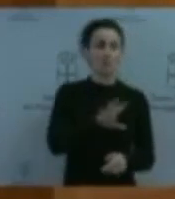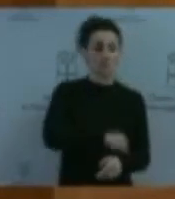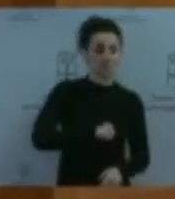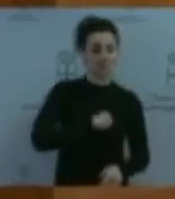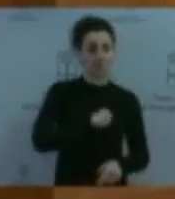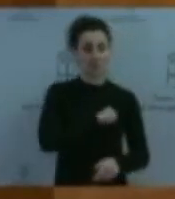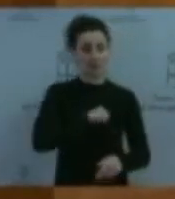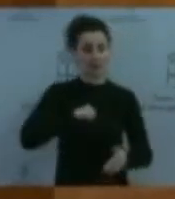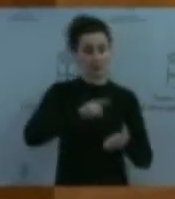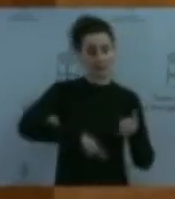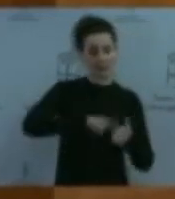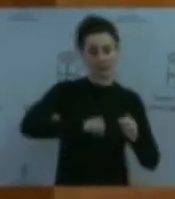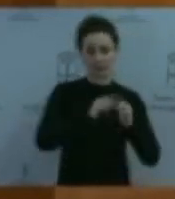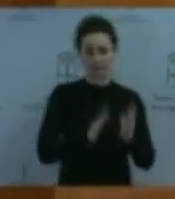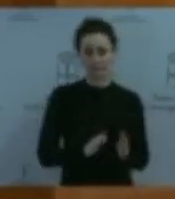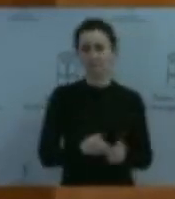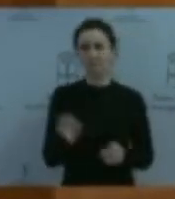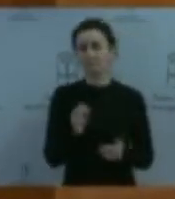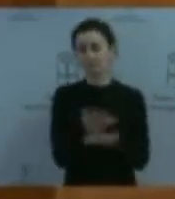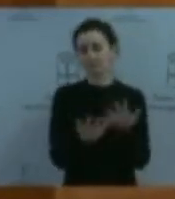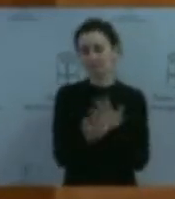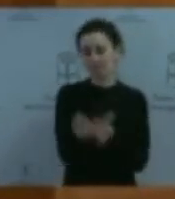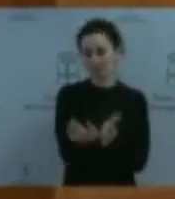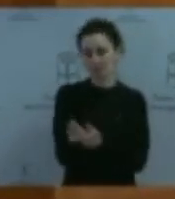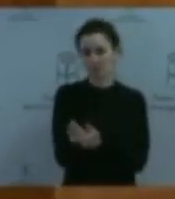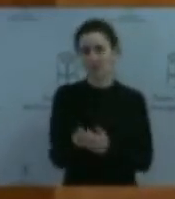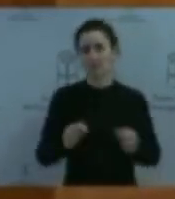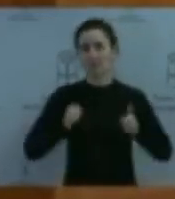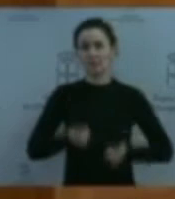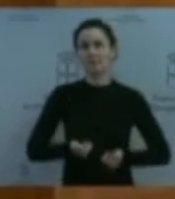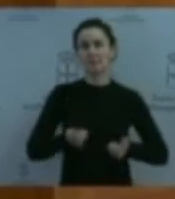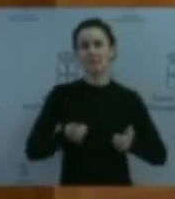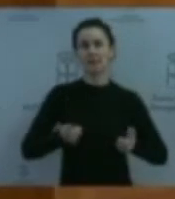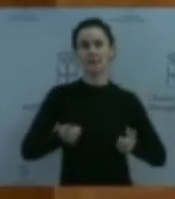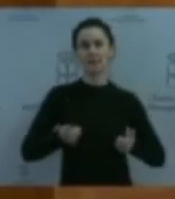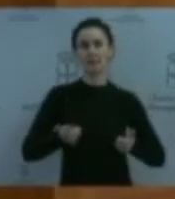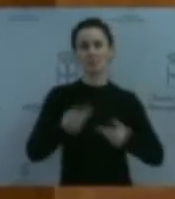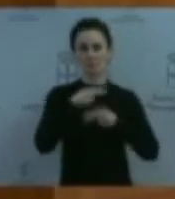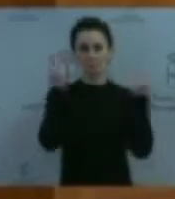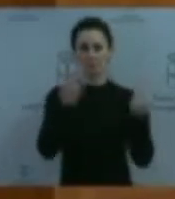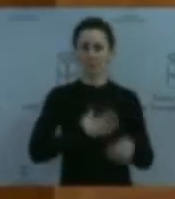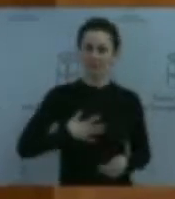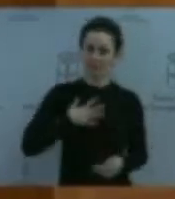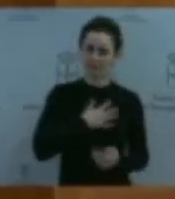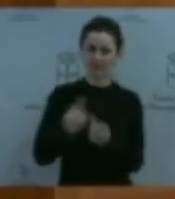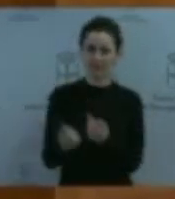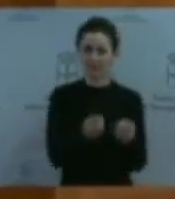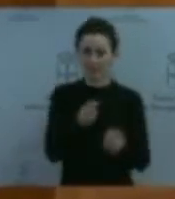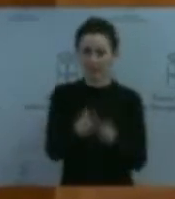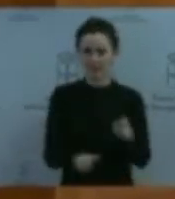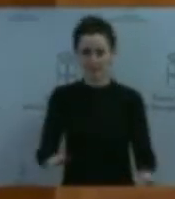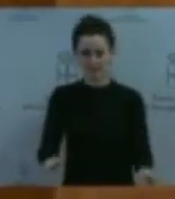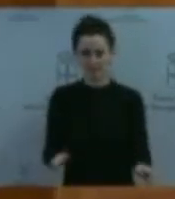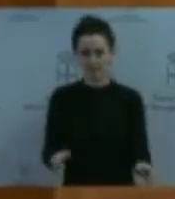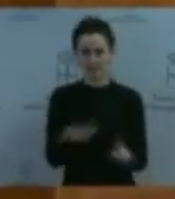último, configurar iniciativas públicas orientadas a satisfacer las necesidades de la población en situación de vulnerabilidad o